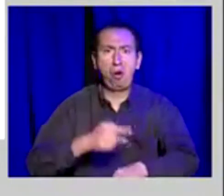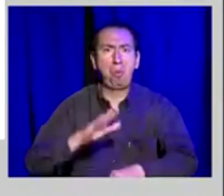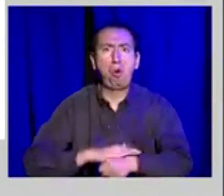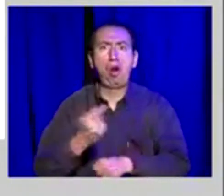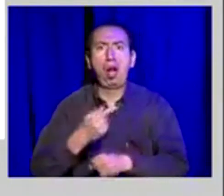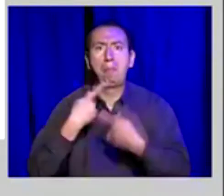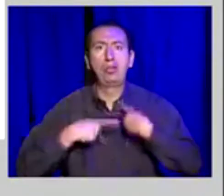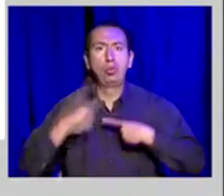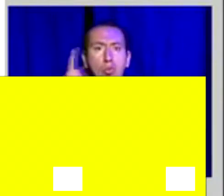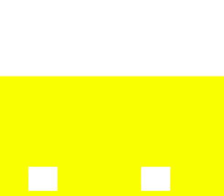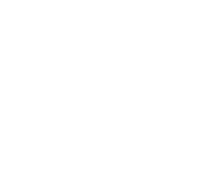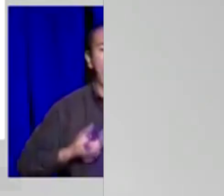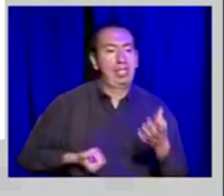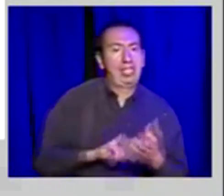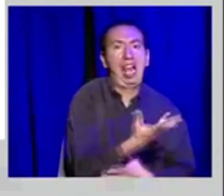llevan el virus a casa